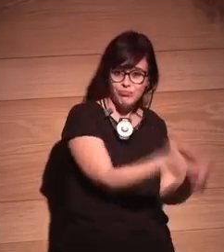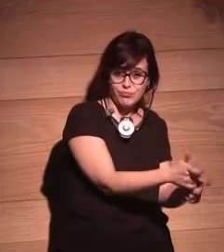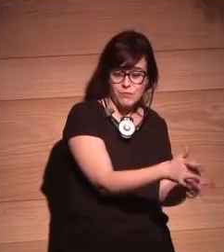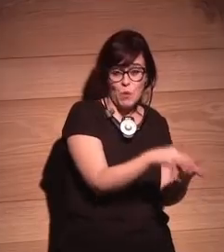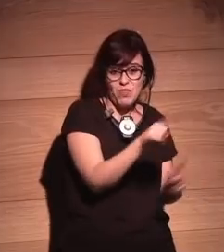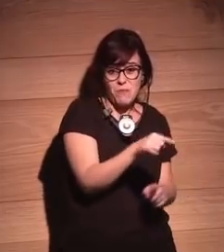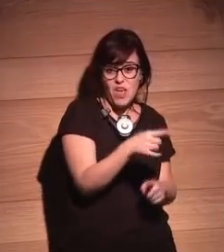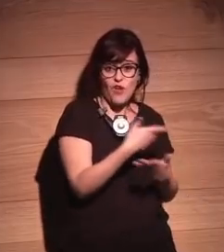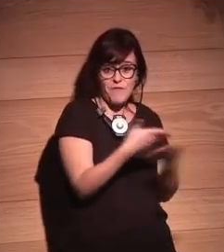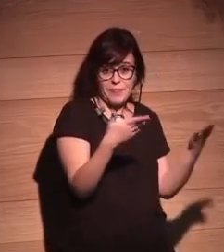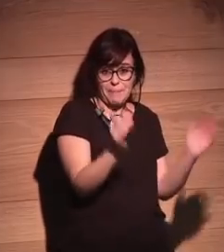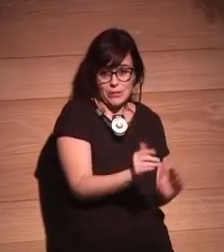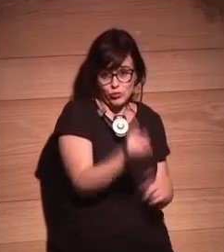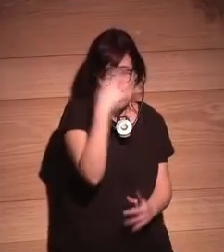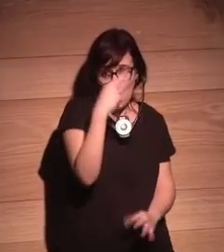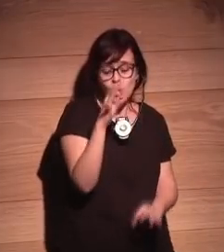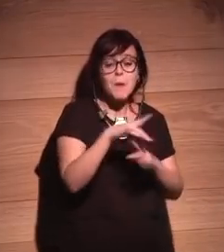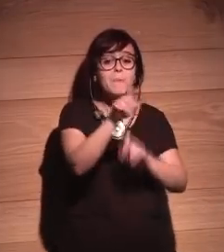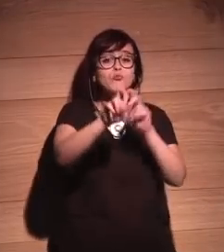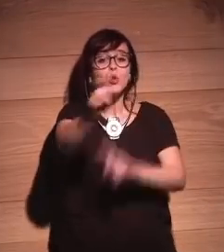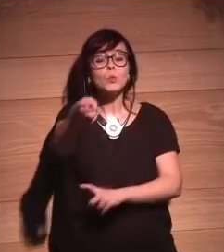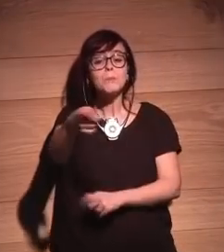por supuesto.